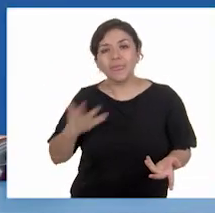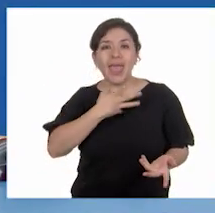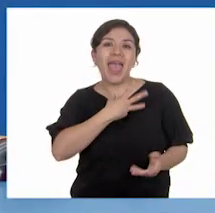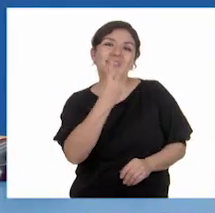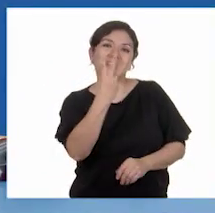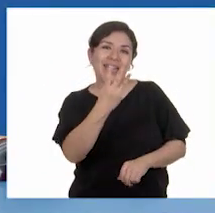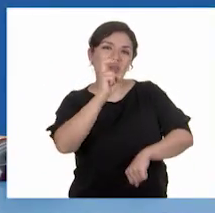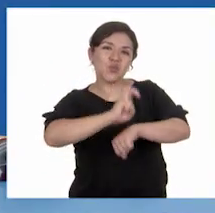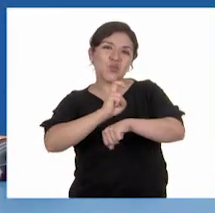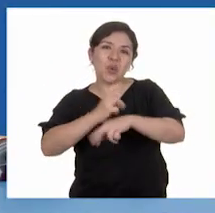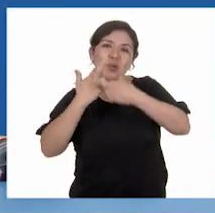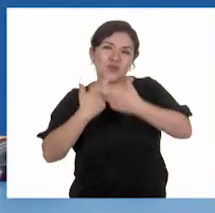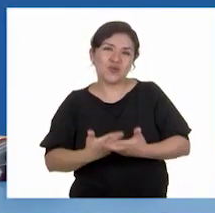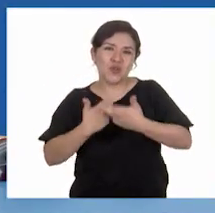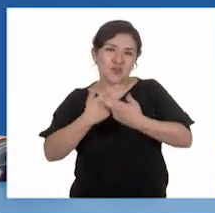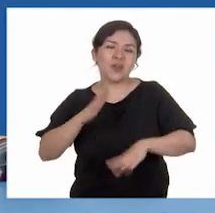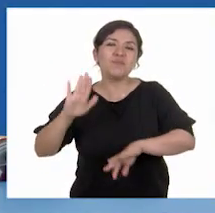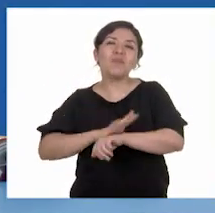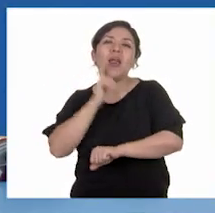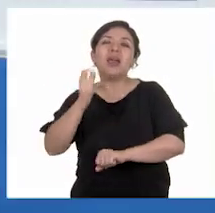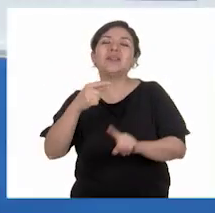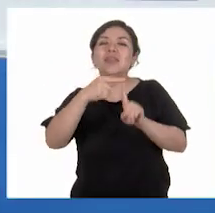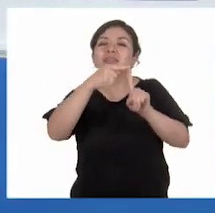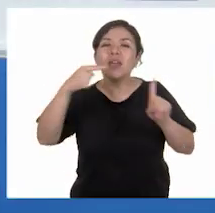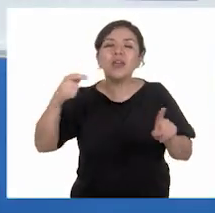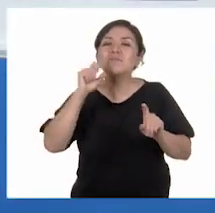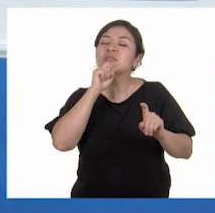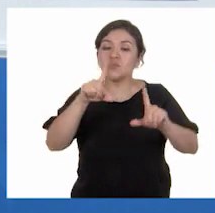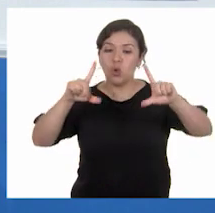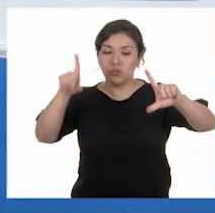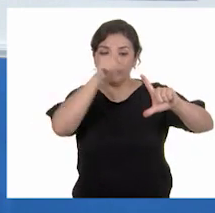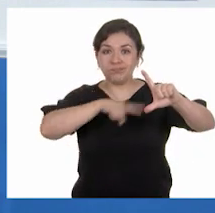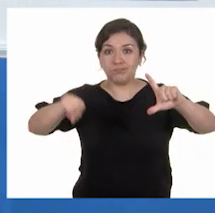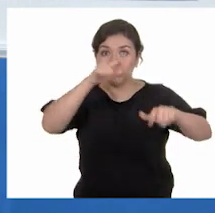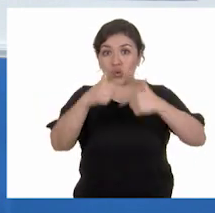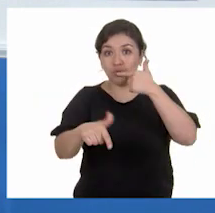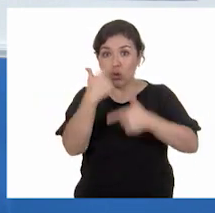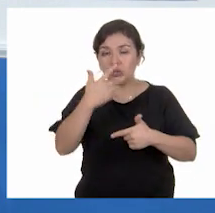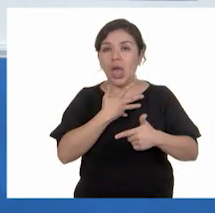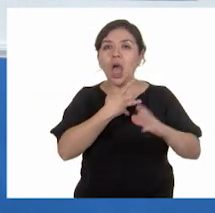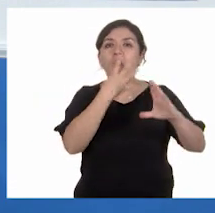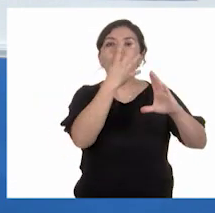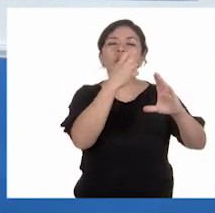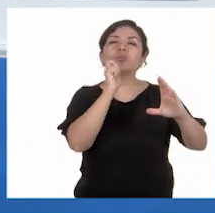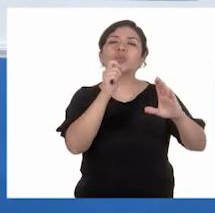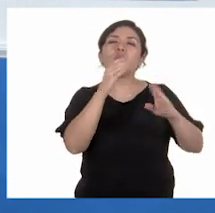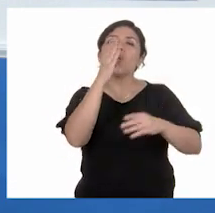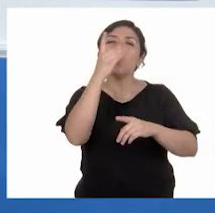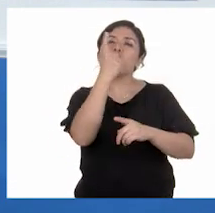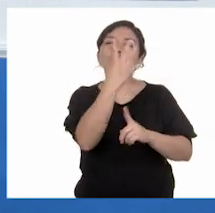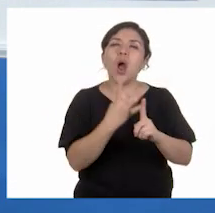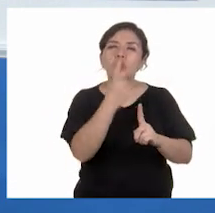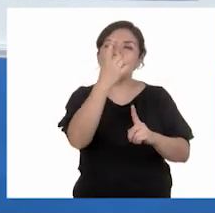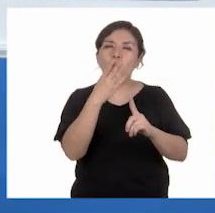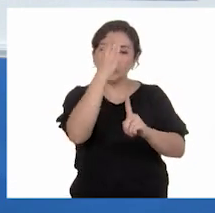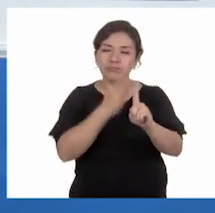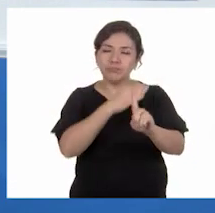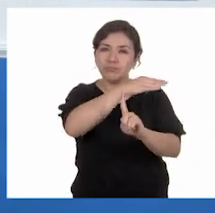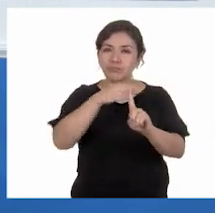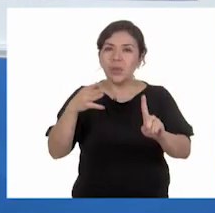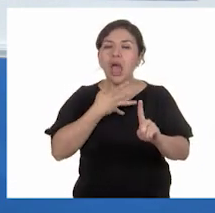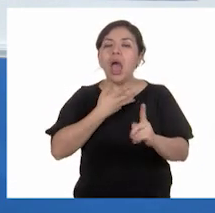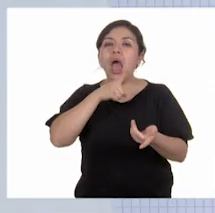3. 3, porque dividimos nuestro entero en 4 partes, ¿verdad? Sí.